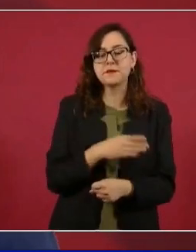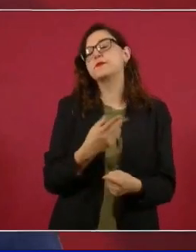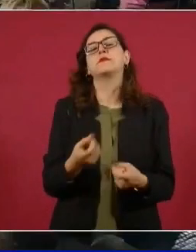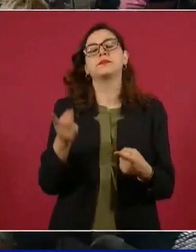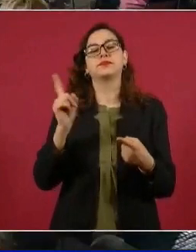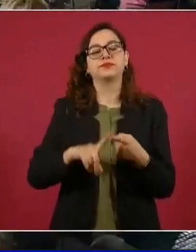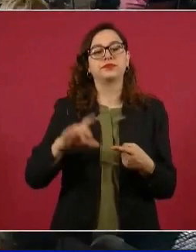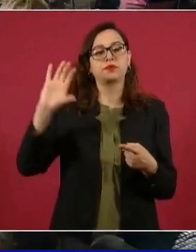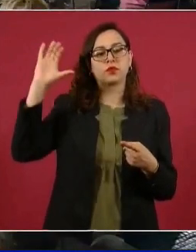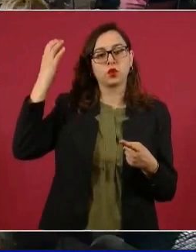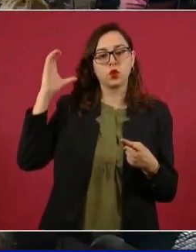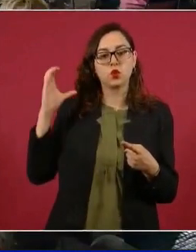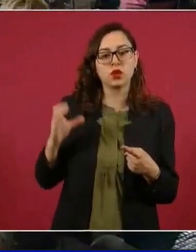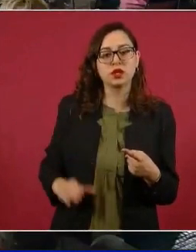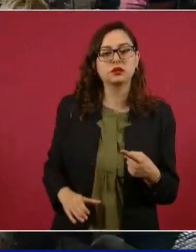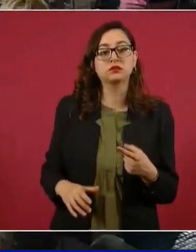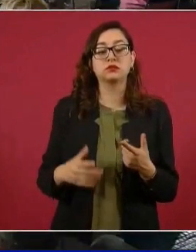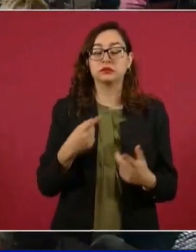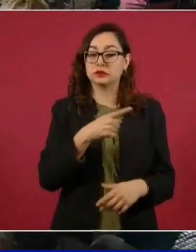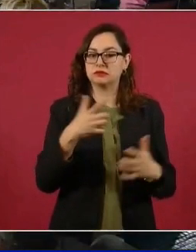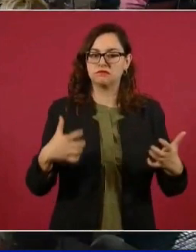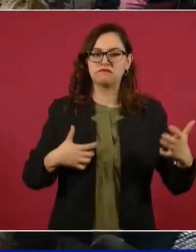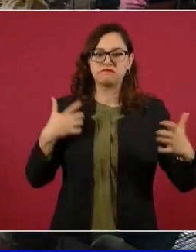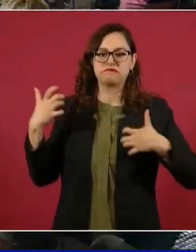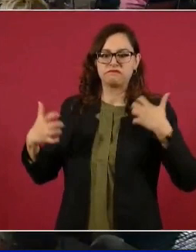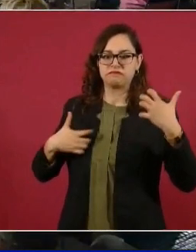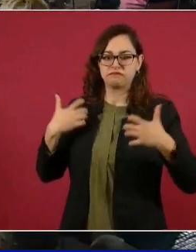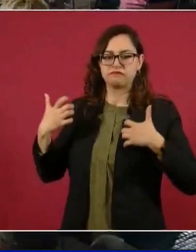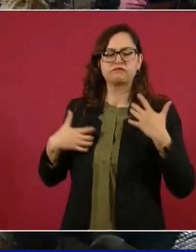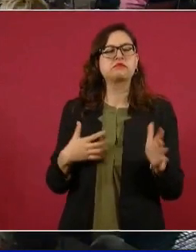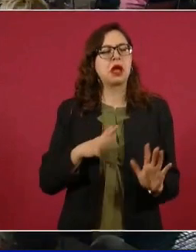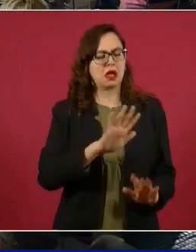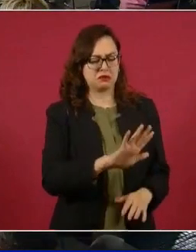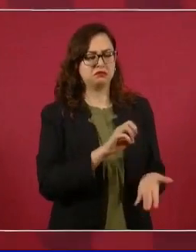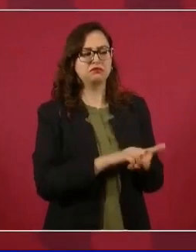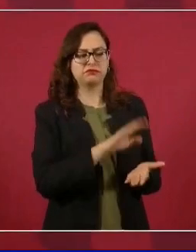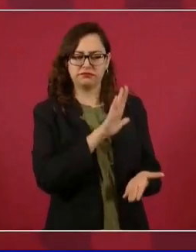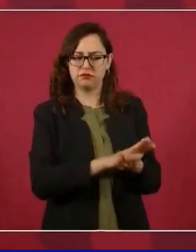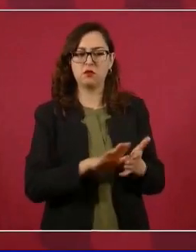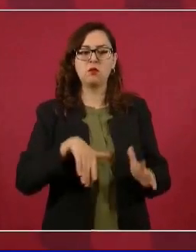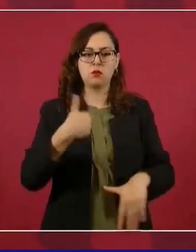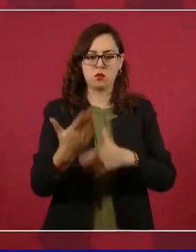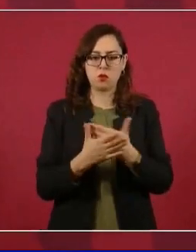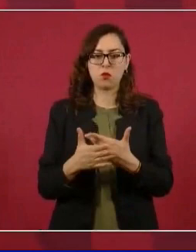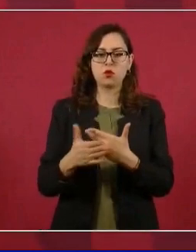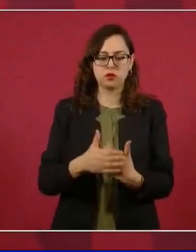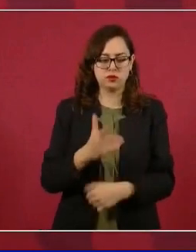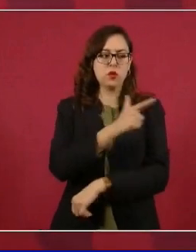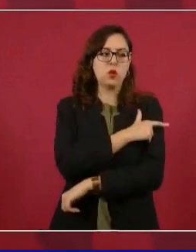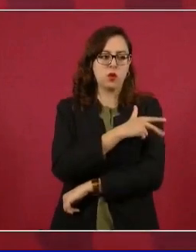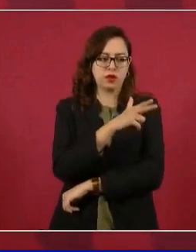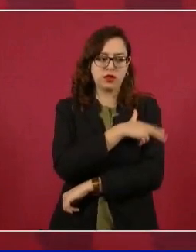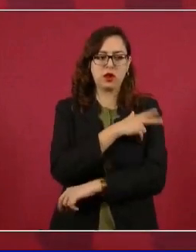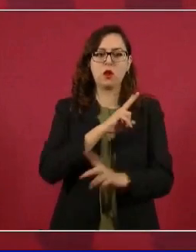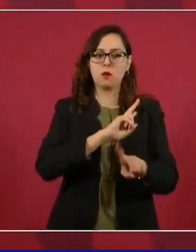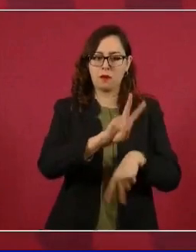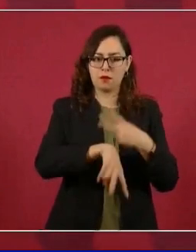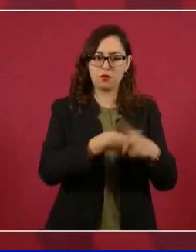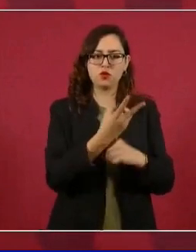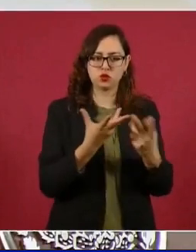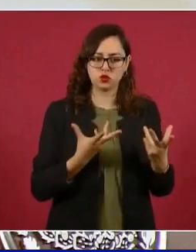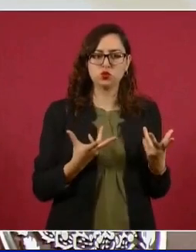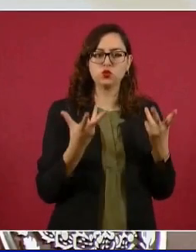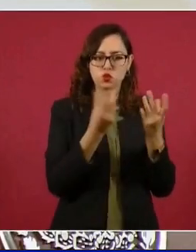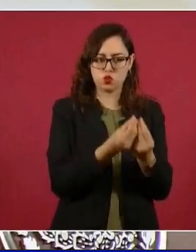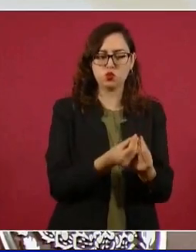Culiacán. Se nos pusieron, por cierto, muy bravos, pero ya iremos con la Guardia Nacional. Y el servicio de Epigas